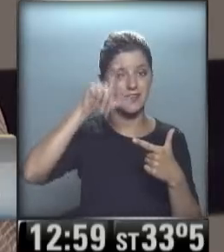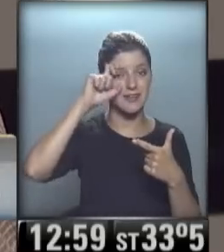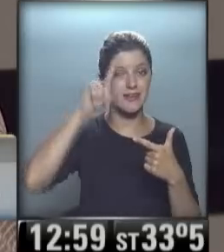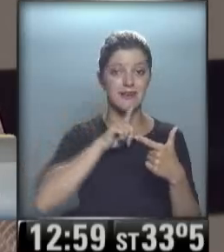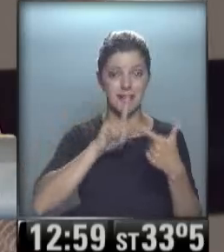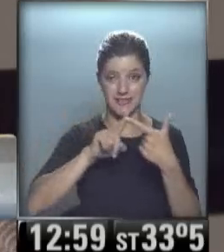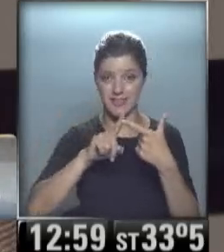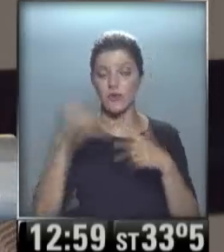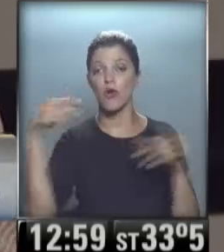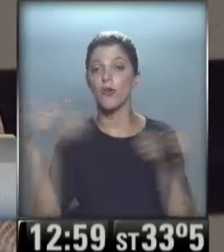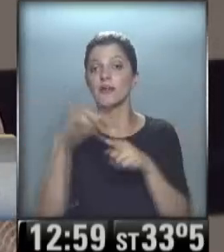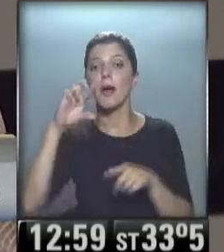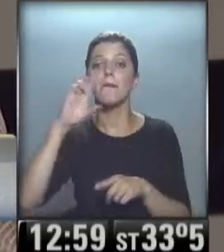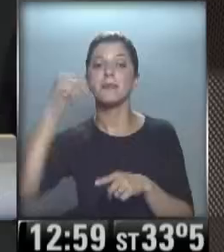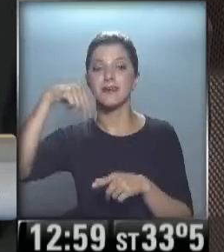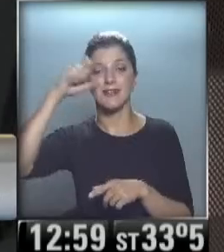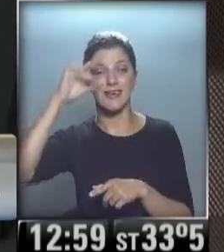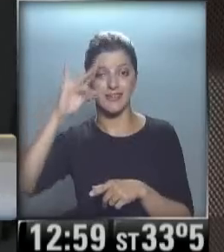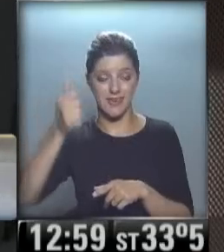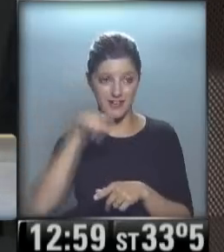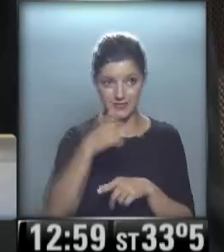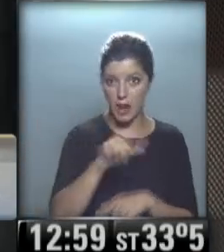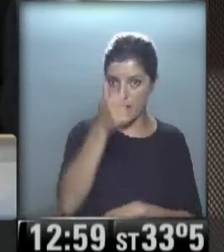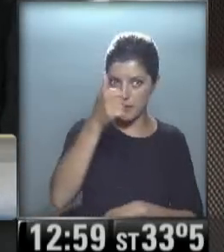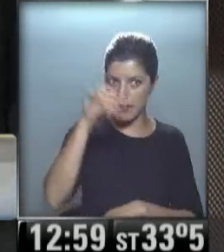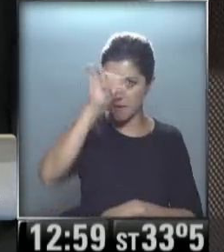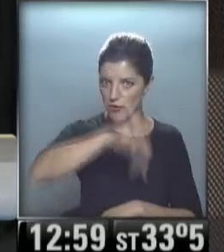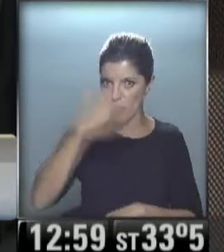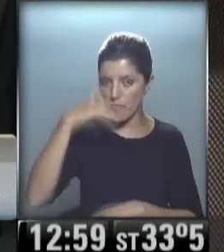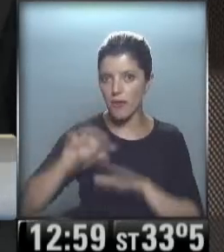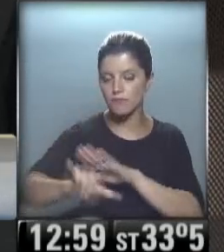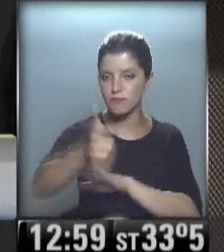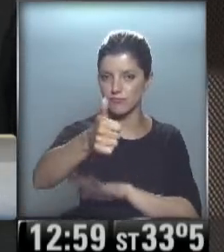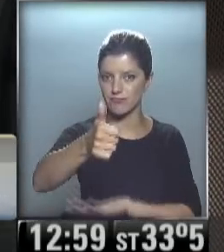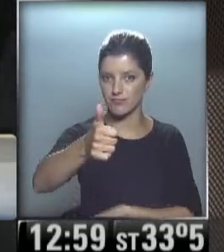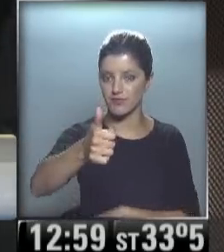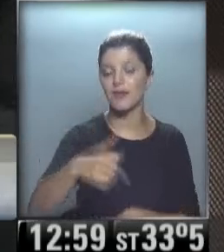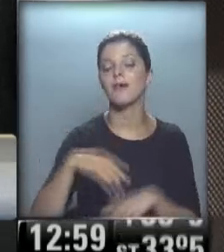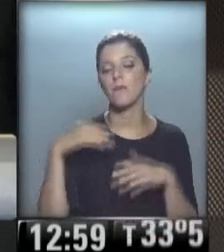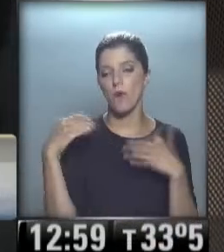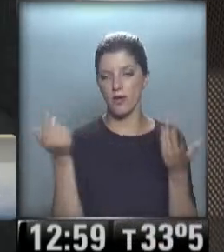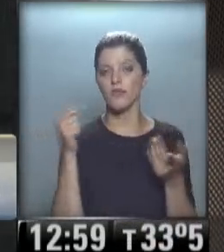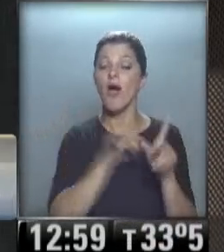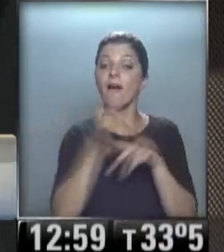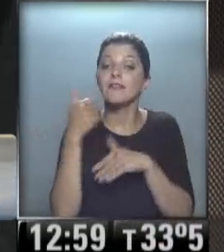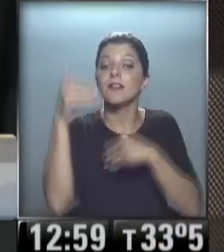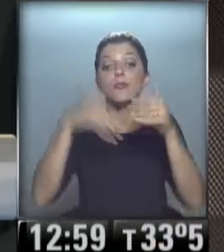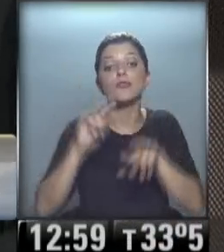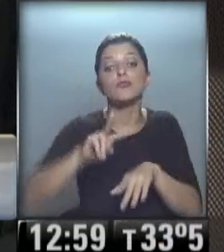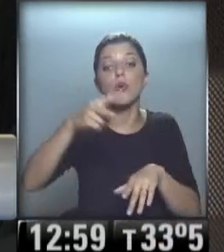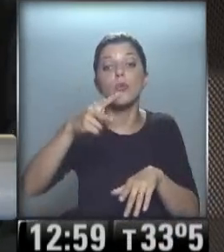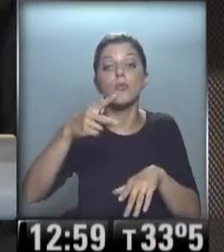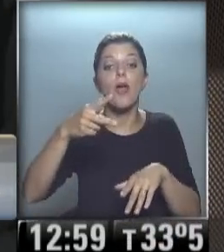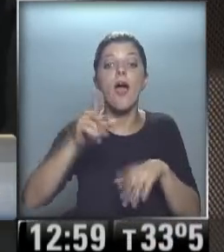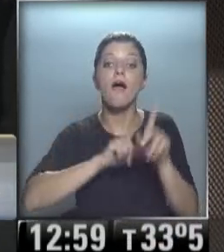No no por eso toda segunda vuelta toas elecon de segunda vuelta que eh la la participación en la segunda a veces superó y en otras no